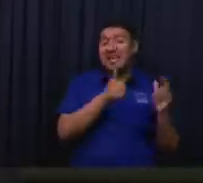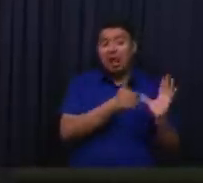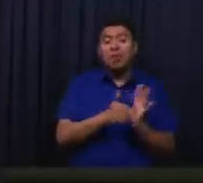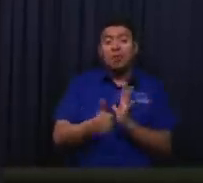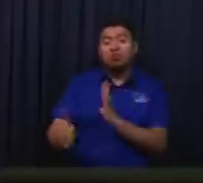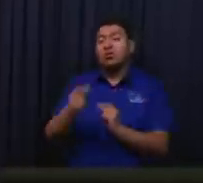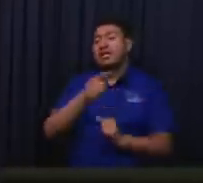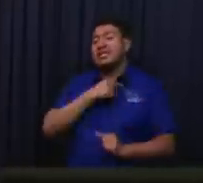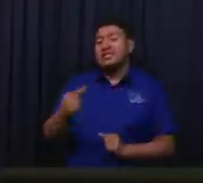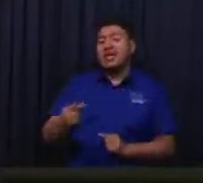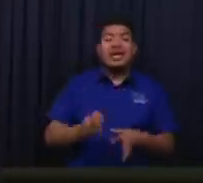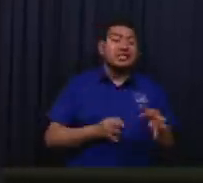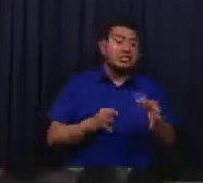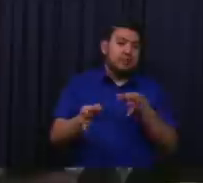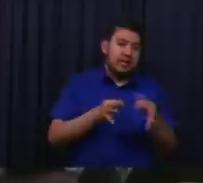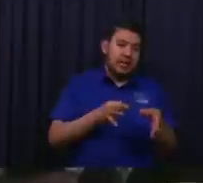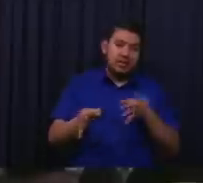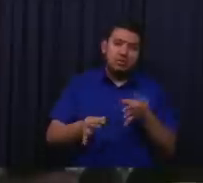¿Ah?